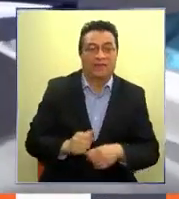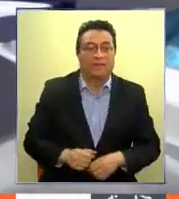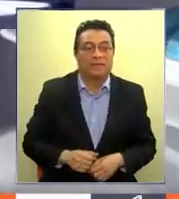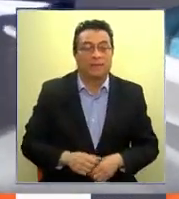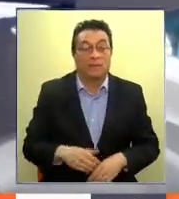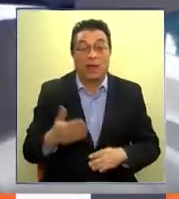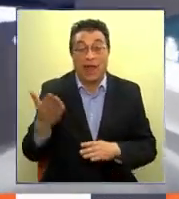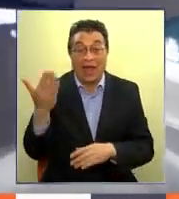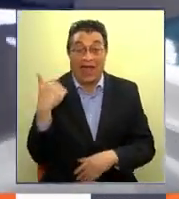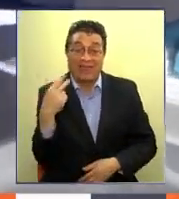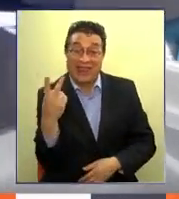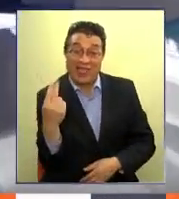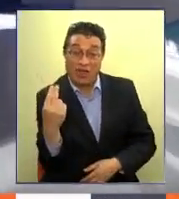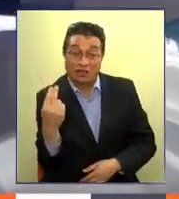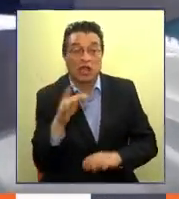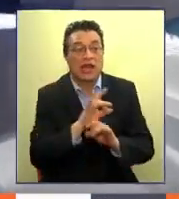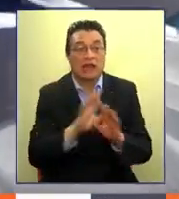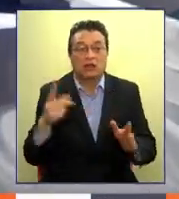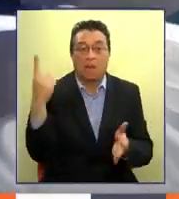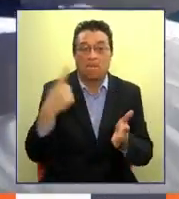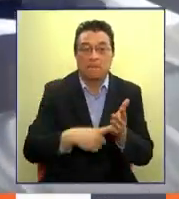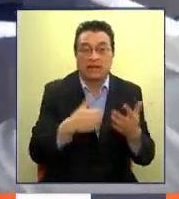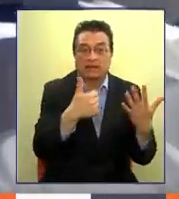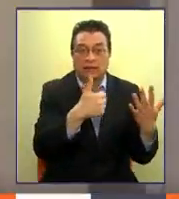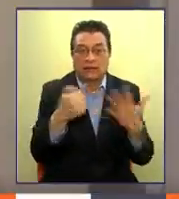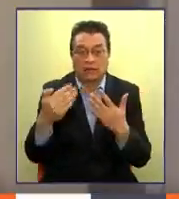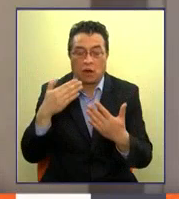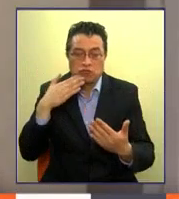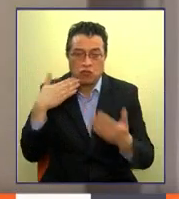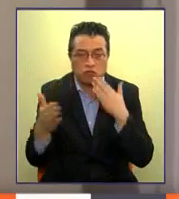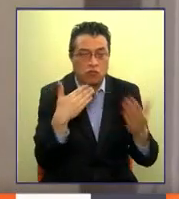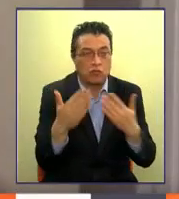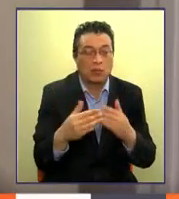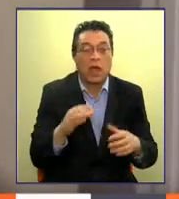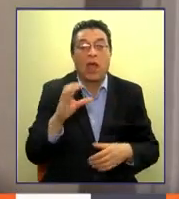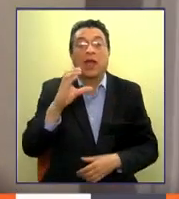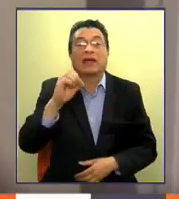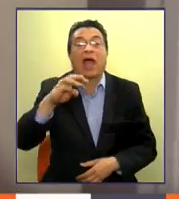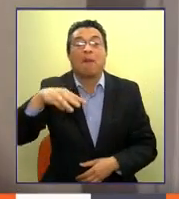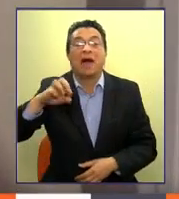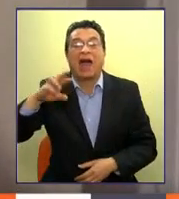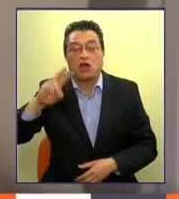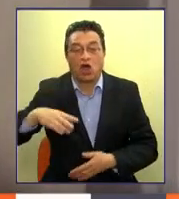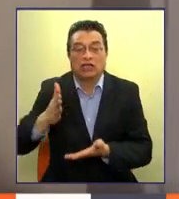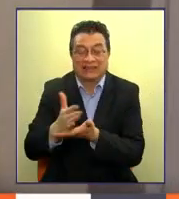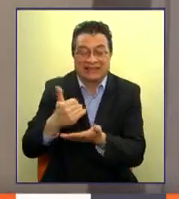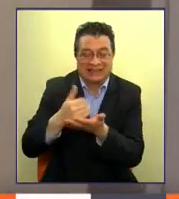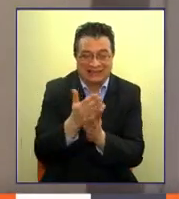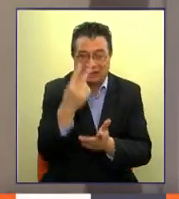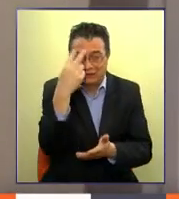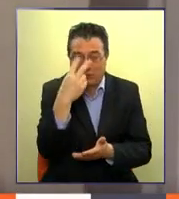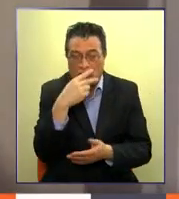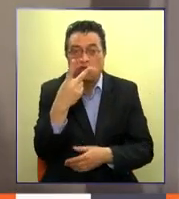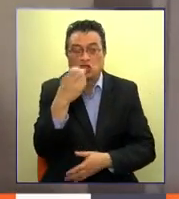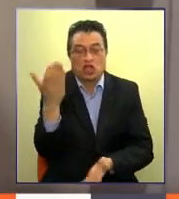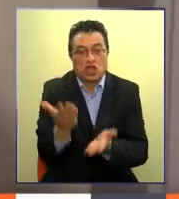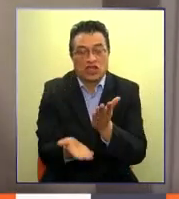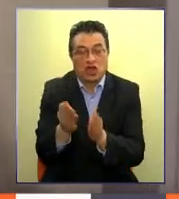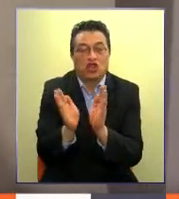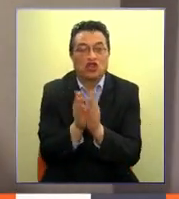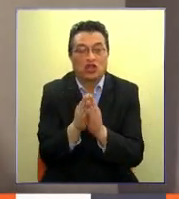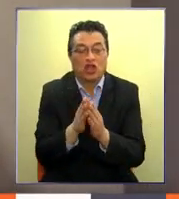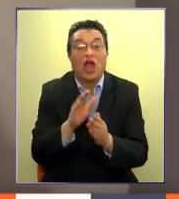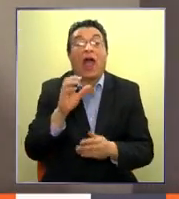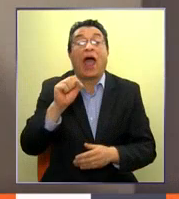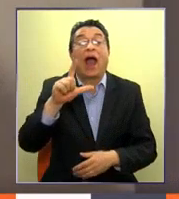mediodía ya estaba lista, 1.600 porciones para repartir. Camarones, cebolla, 200 kilos de choritos, 200 kilos de